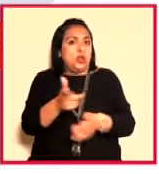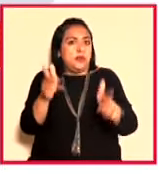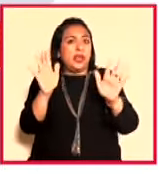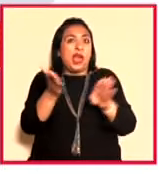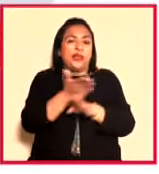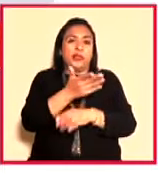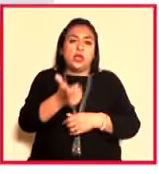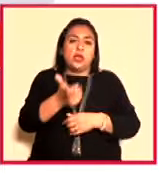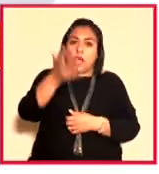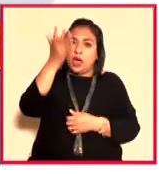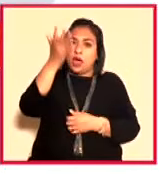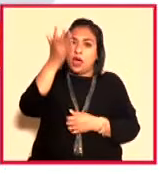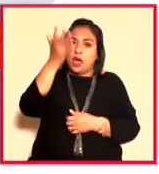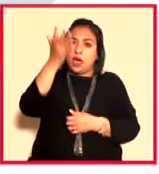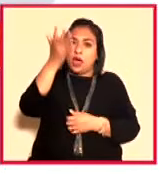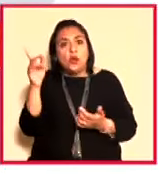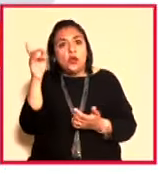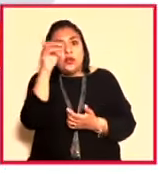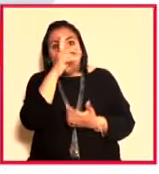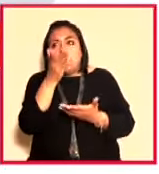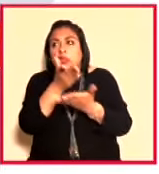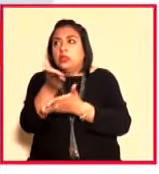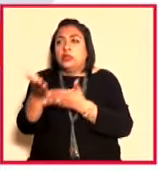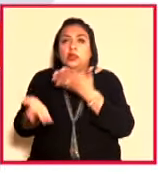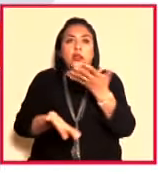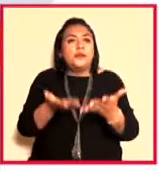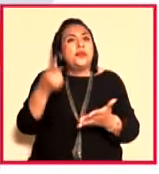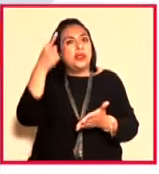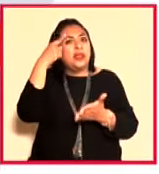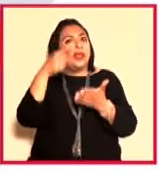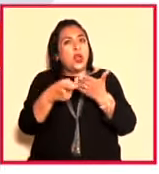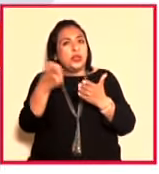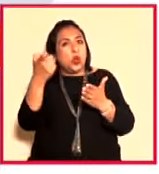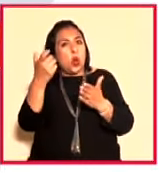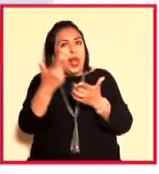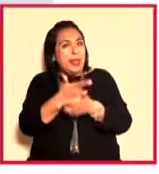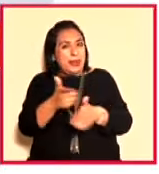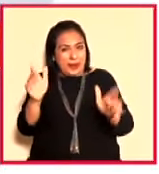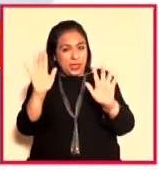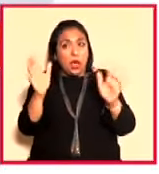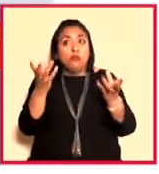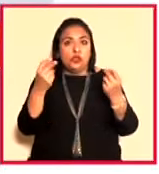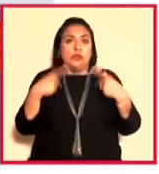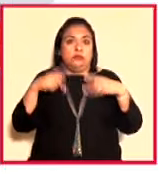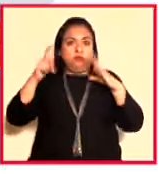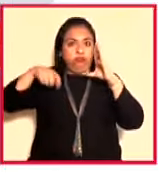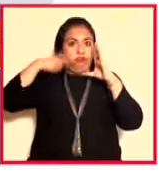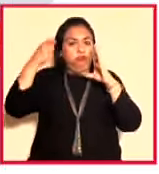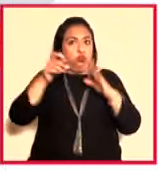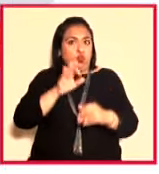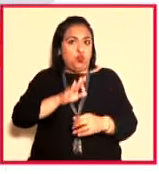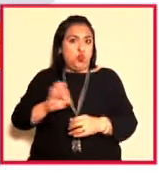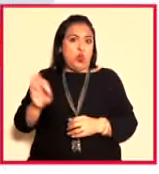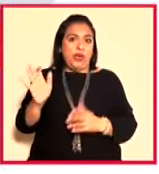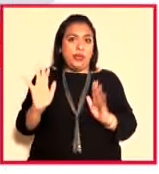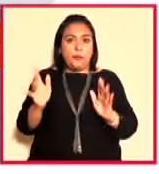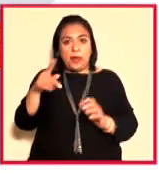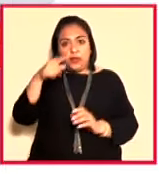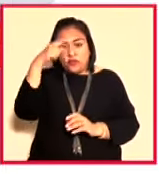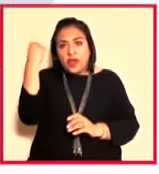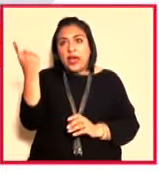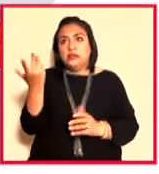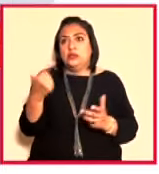muy difíciles de acceder, creo que le ha permitido a muchos creadores y creadoras cinematográficos acercarse